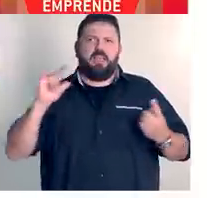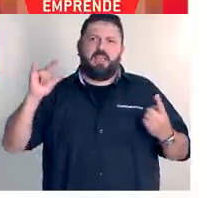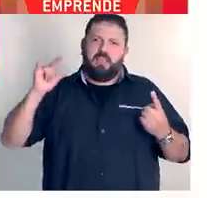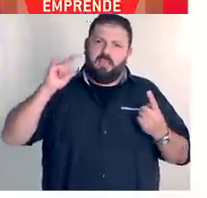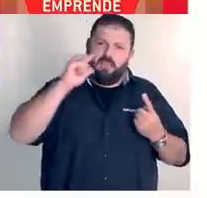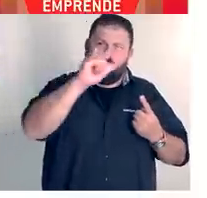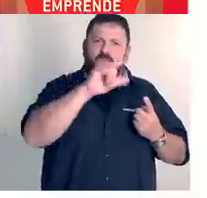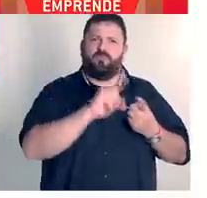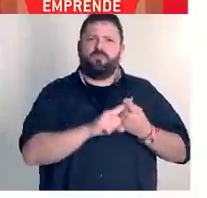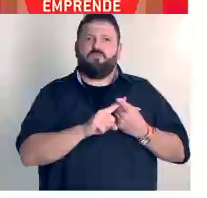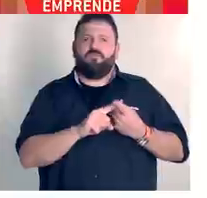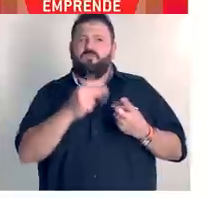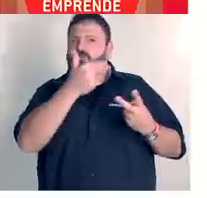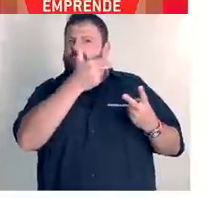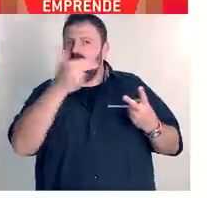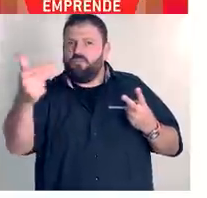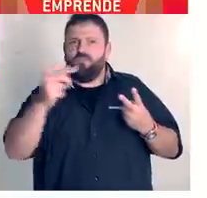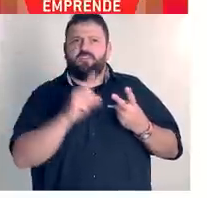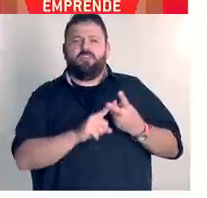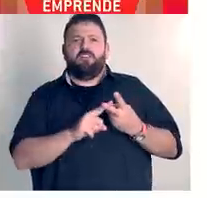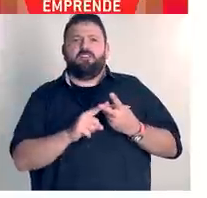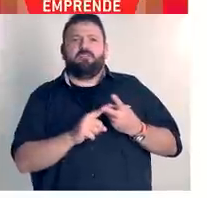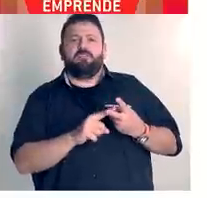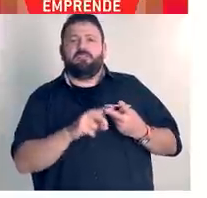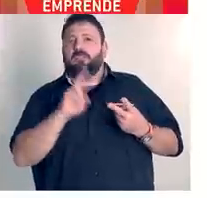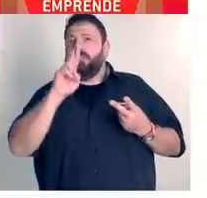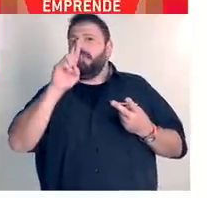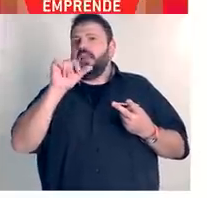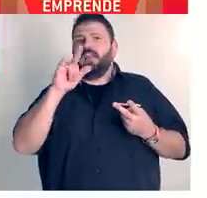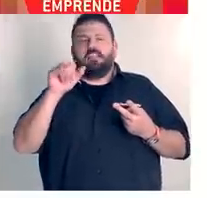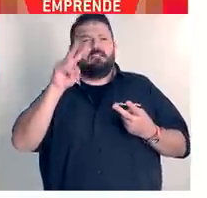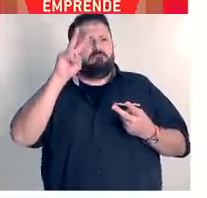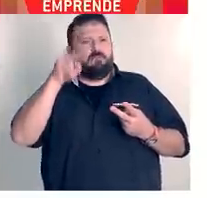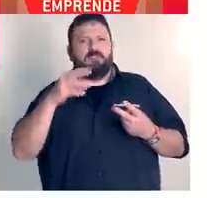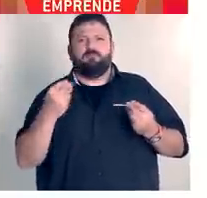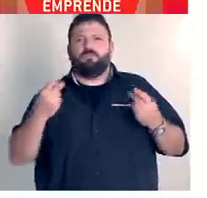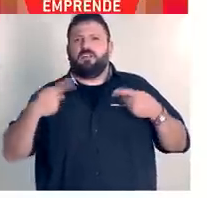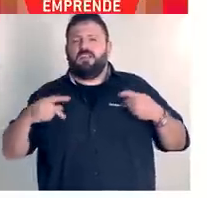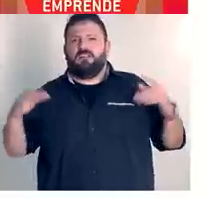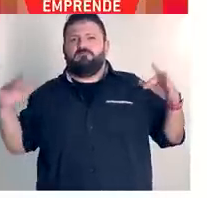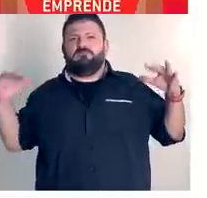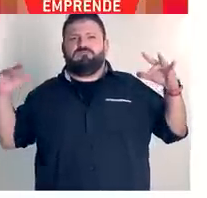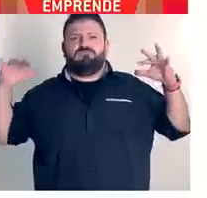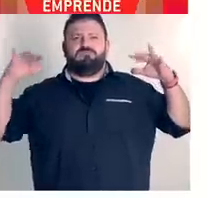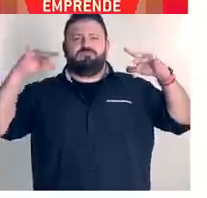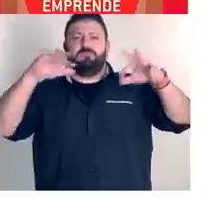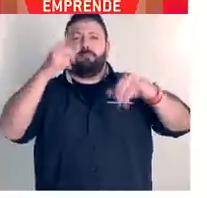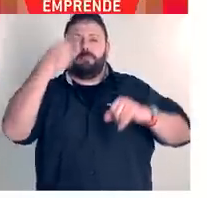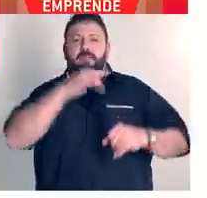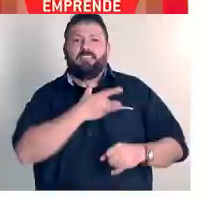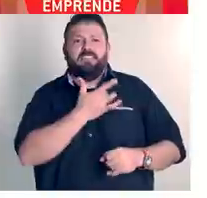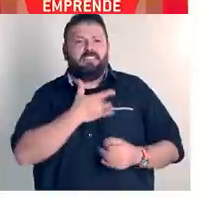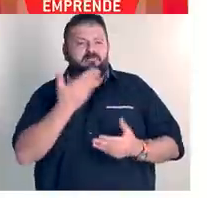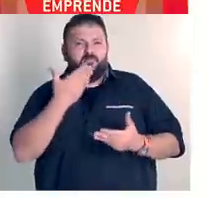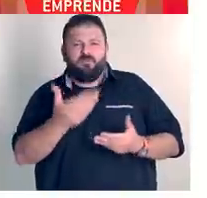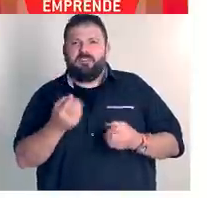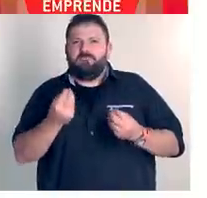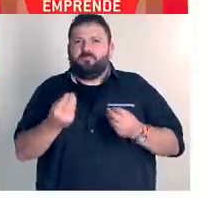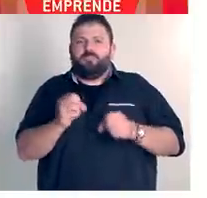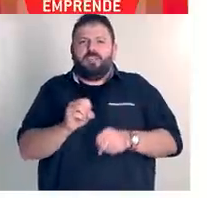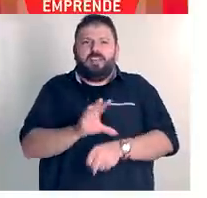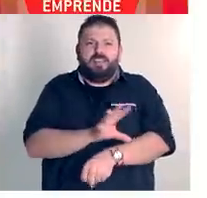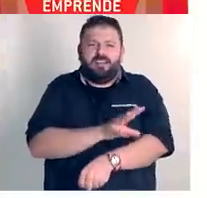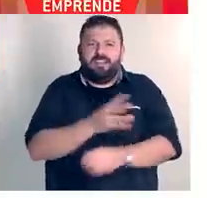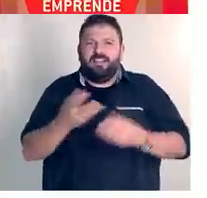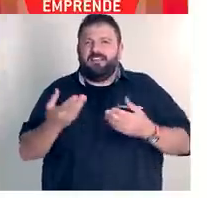hospedaje, el rally es espectacular, donde están todas las emociones, todas las energías, toda la vibración, y